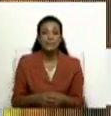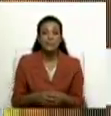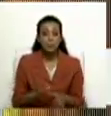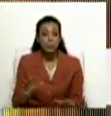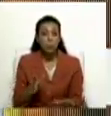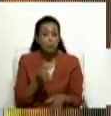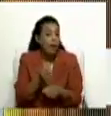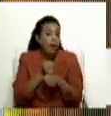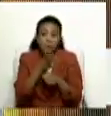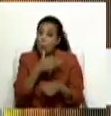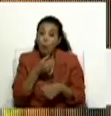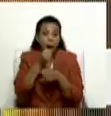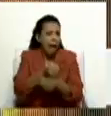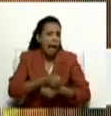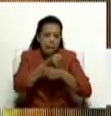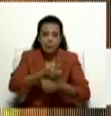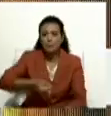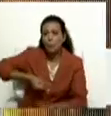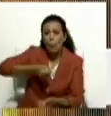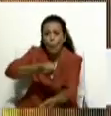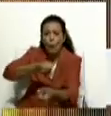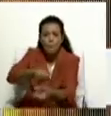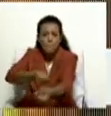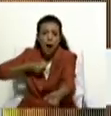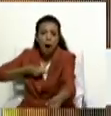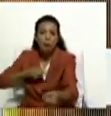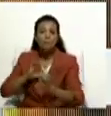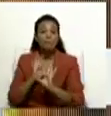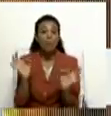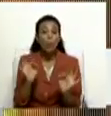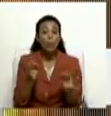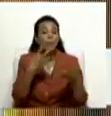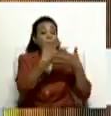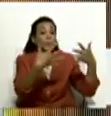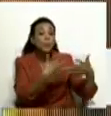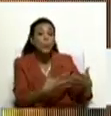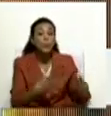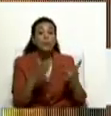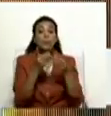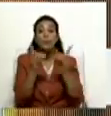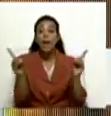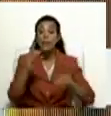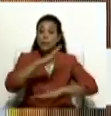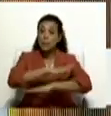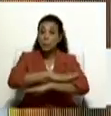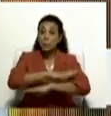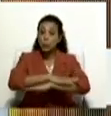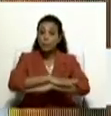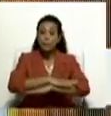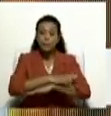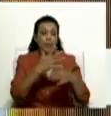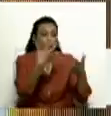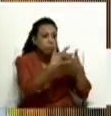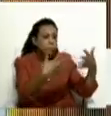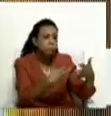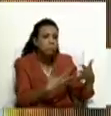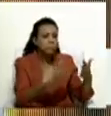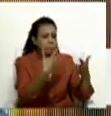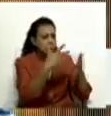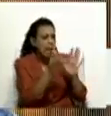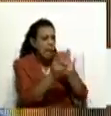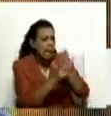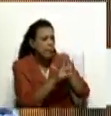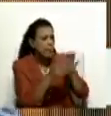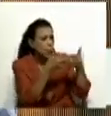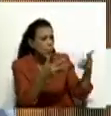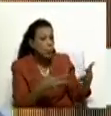caballo y con lanzas sino a través de la expresión democrática a través de esta oportunidad que que